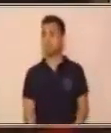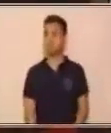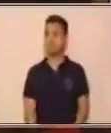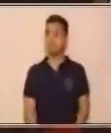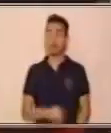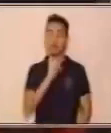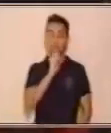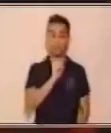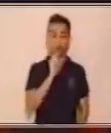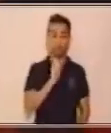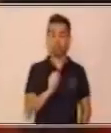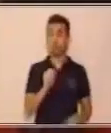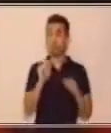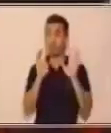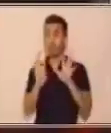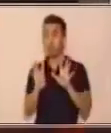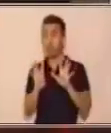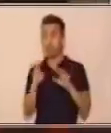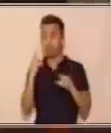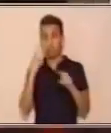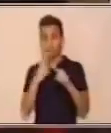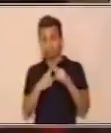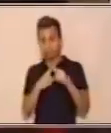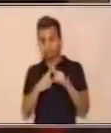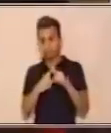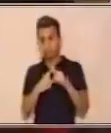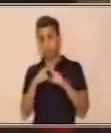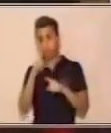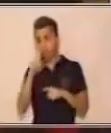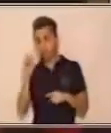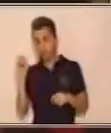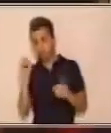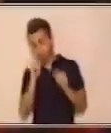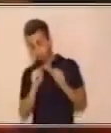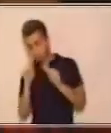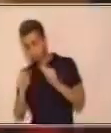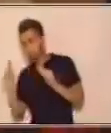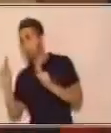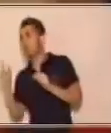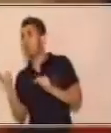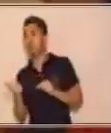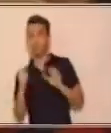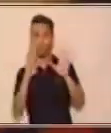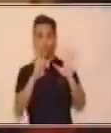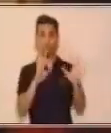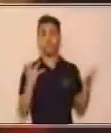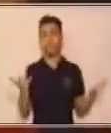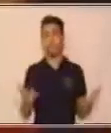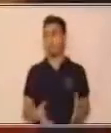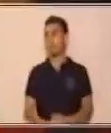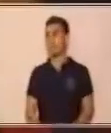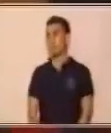0.09 por 100 me va a dar 9. Me corro 2 posiciones porque estoy multiplicando por 100.